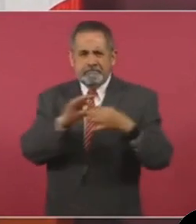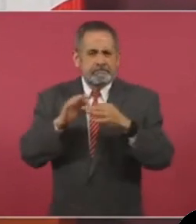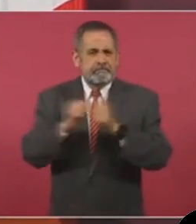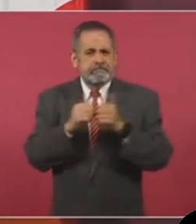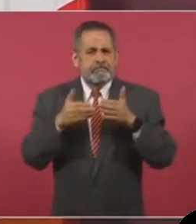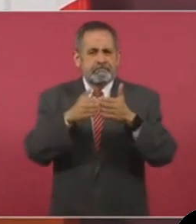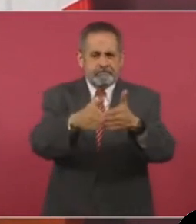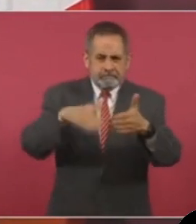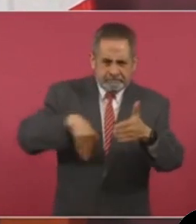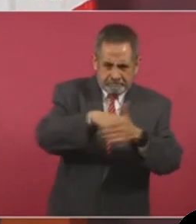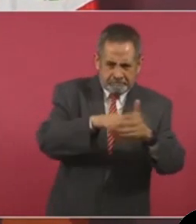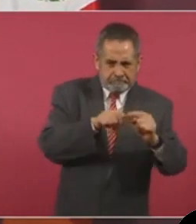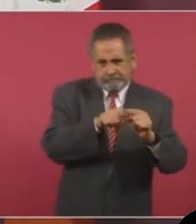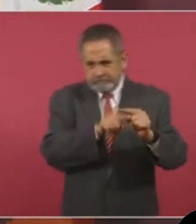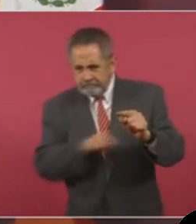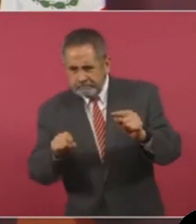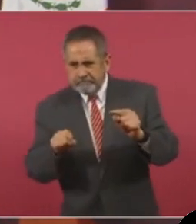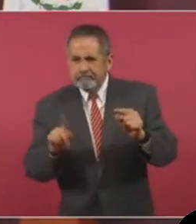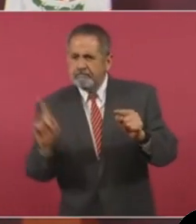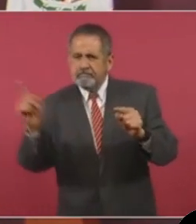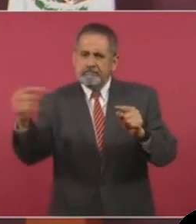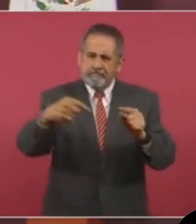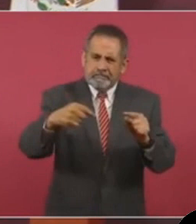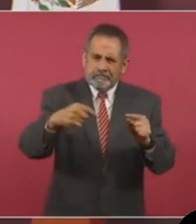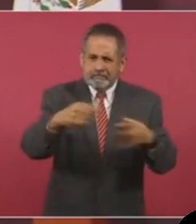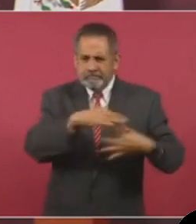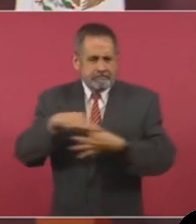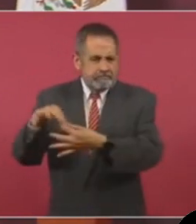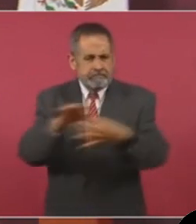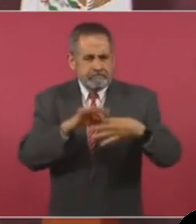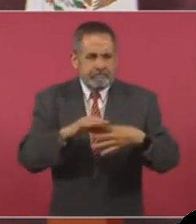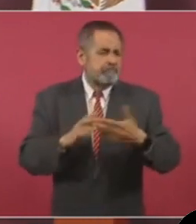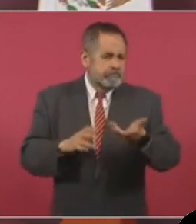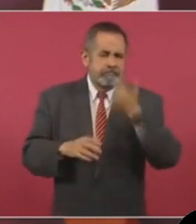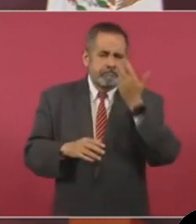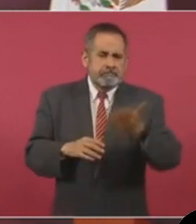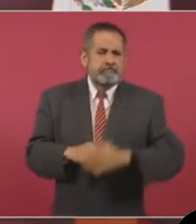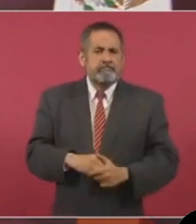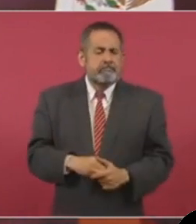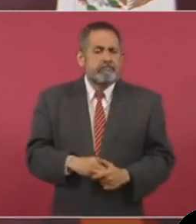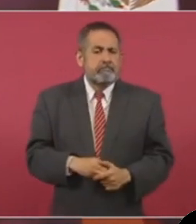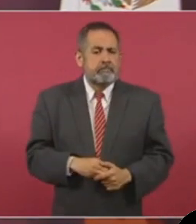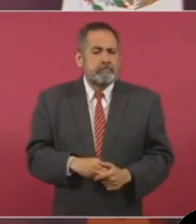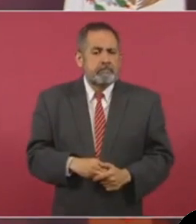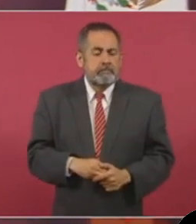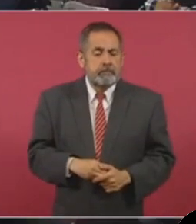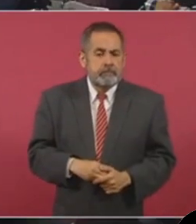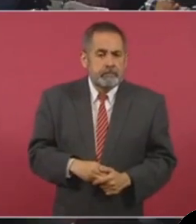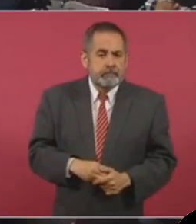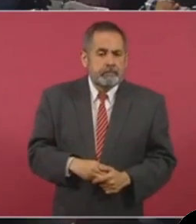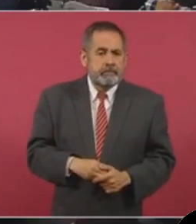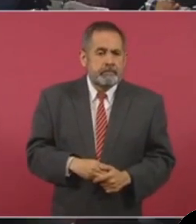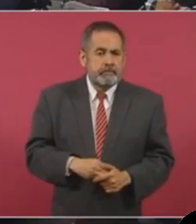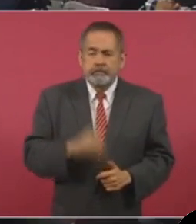el Pacífico y el Atlántico y no queremos que